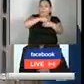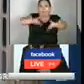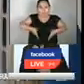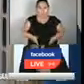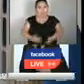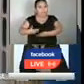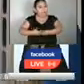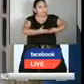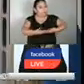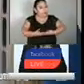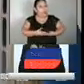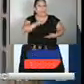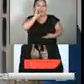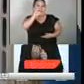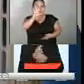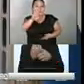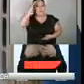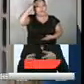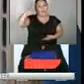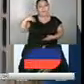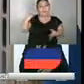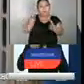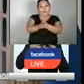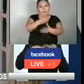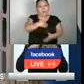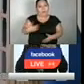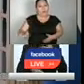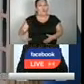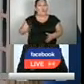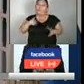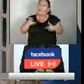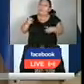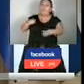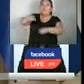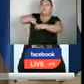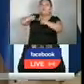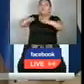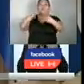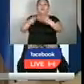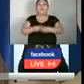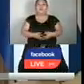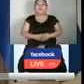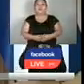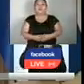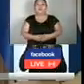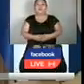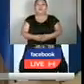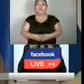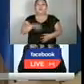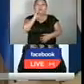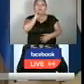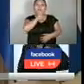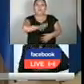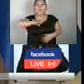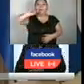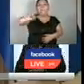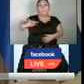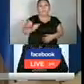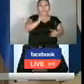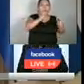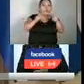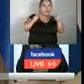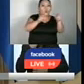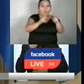y evitar, según la primera dama, que pertenezcan a estructuras criminales. Se incluye y se define la primera infancia.